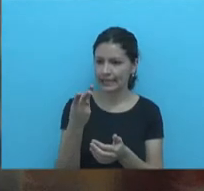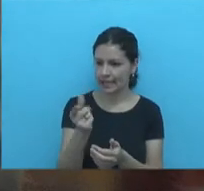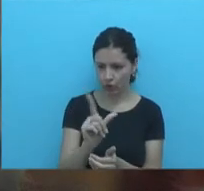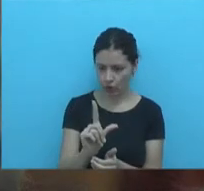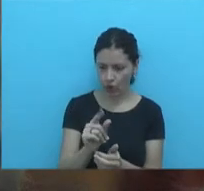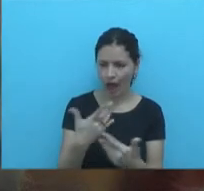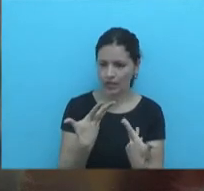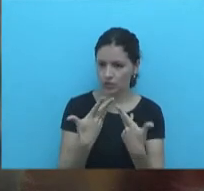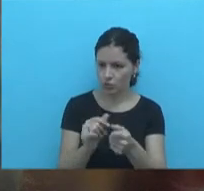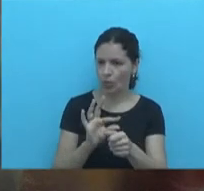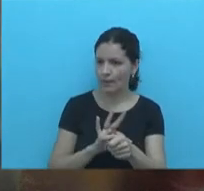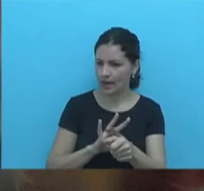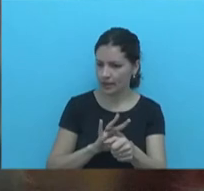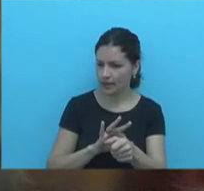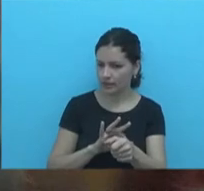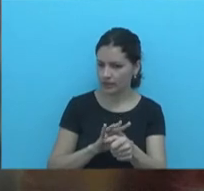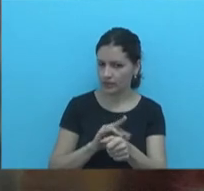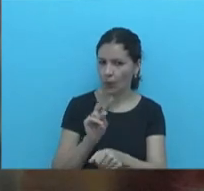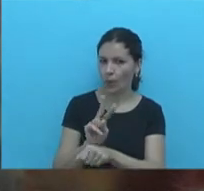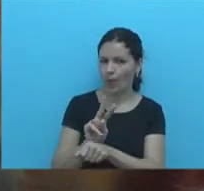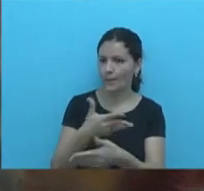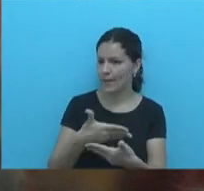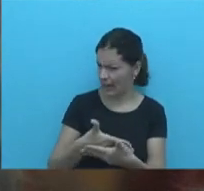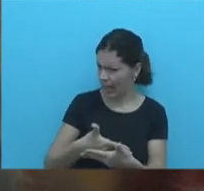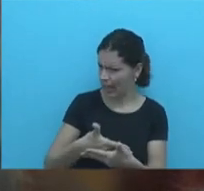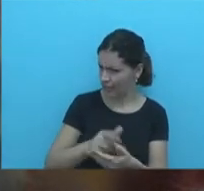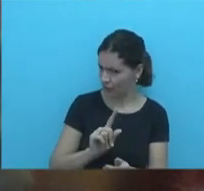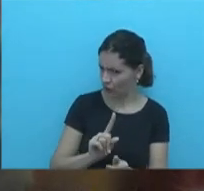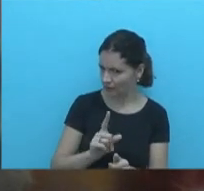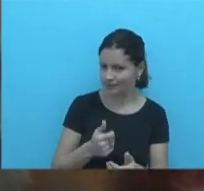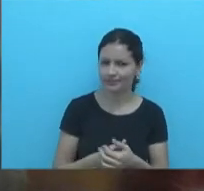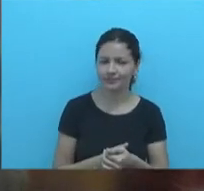dinero. Cuidarían al chico. Esta ley,